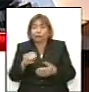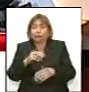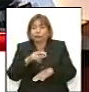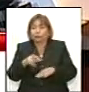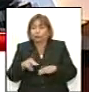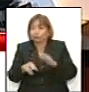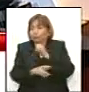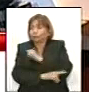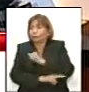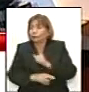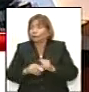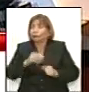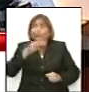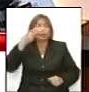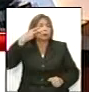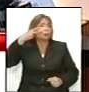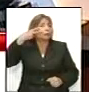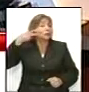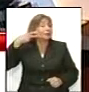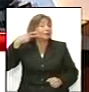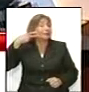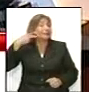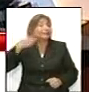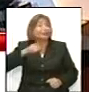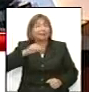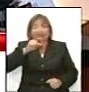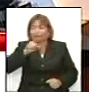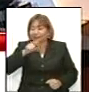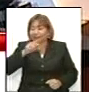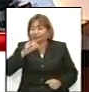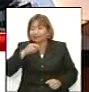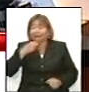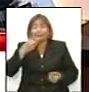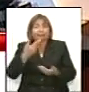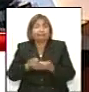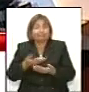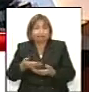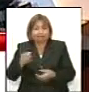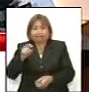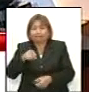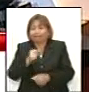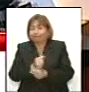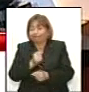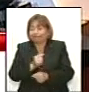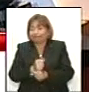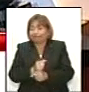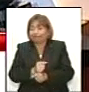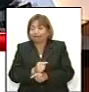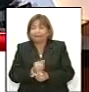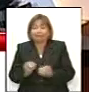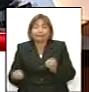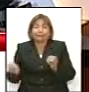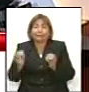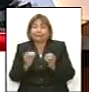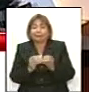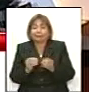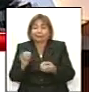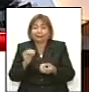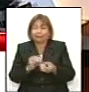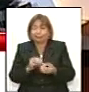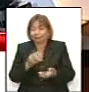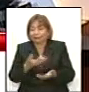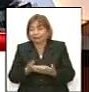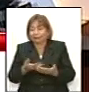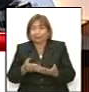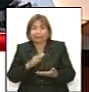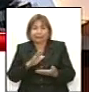En cuanto a la Amazonía, mencionarle que ha sido prioridad de trabajo para el proyecto especial incorporar el Museo Amazónico, que